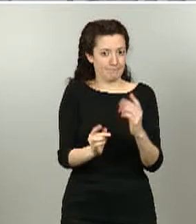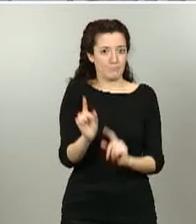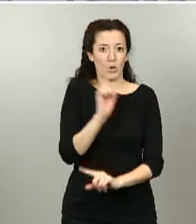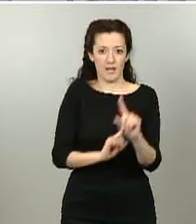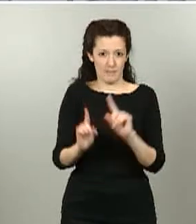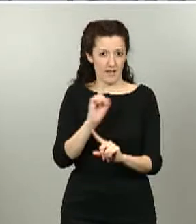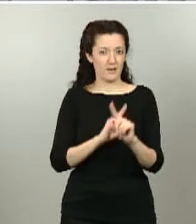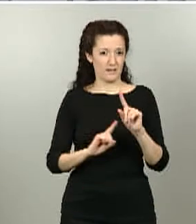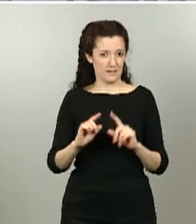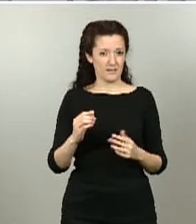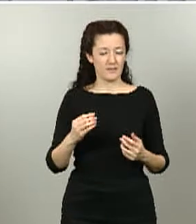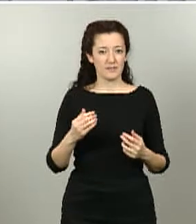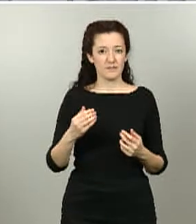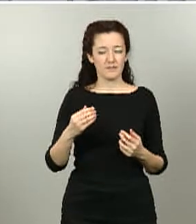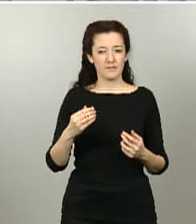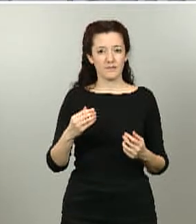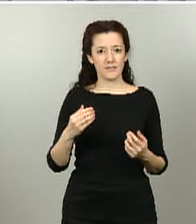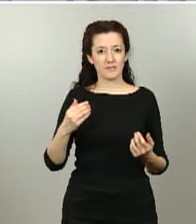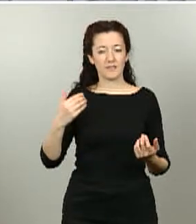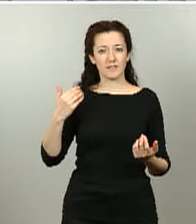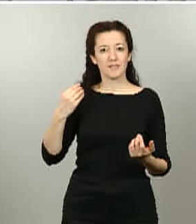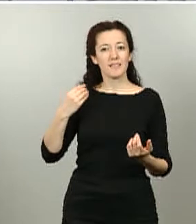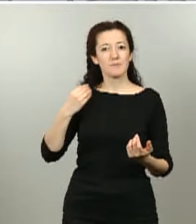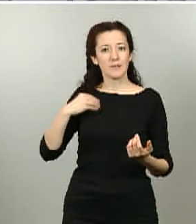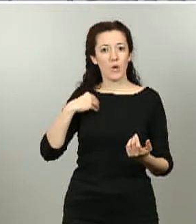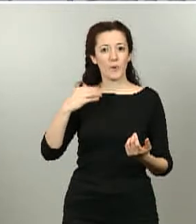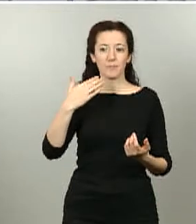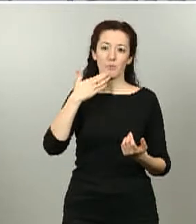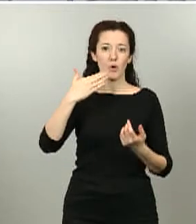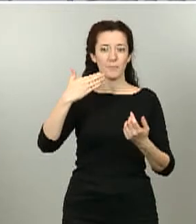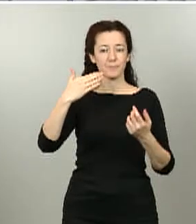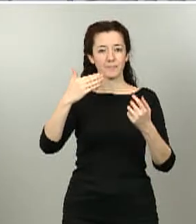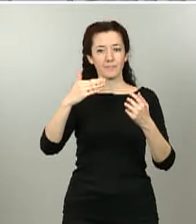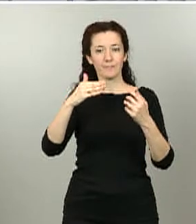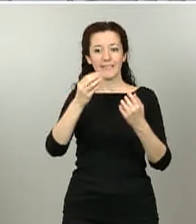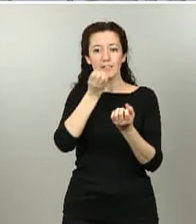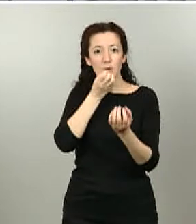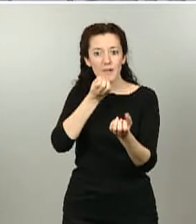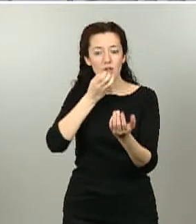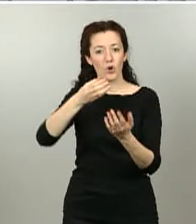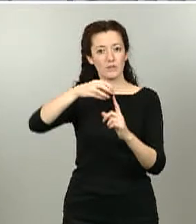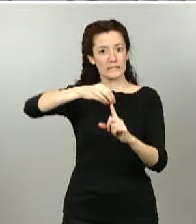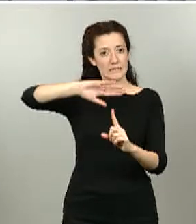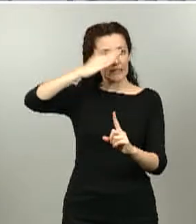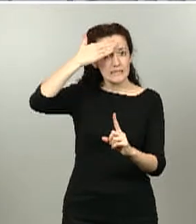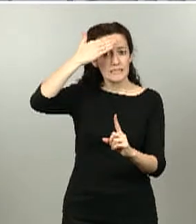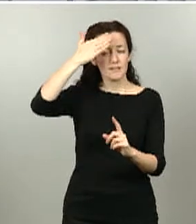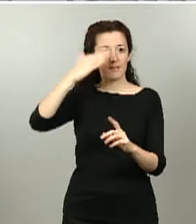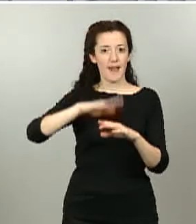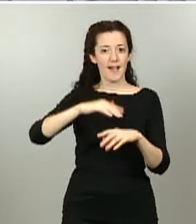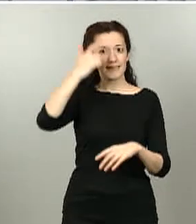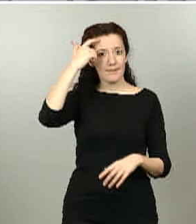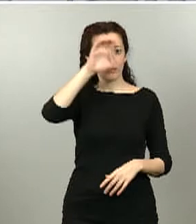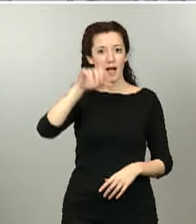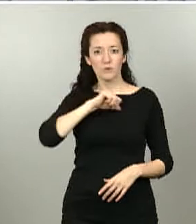se utilizan como, digamos, información clave para poder enlazar las informaciones de las diferentes comunidades.